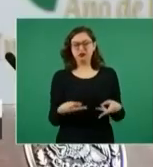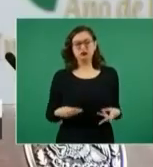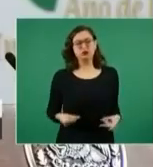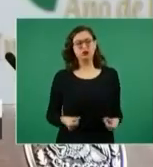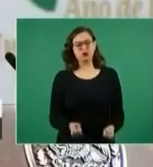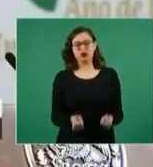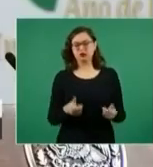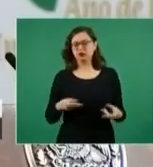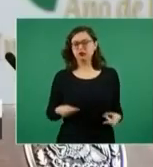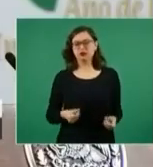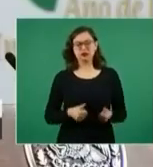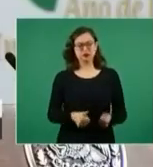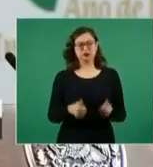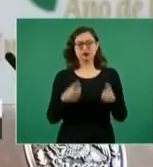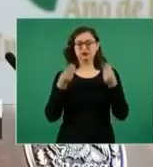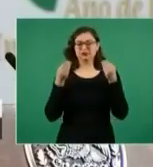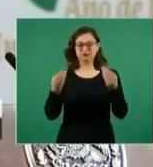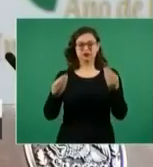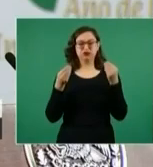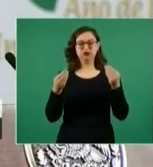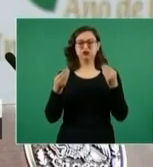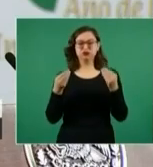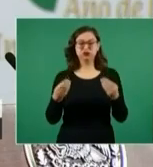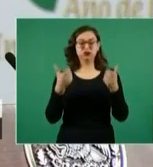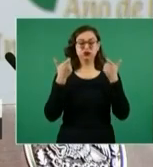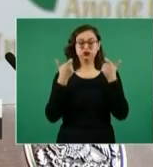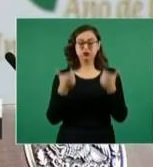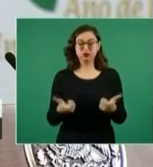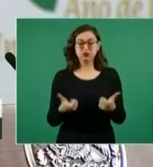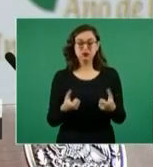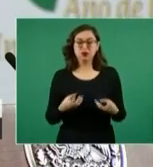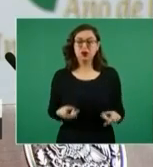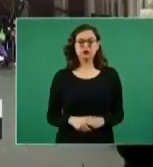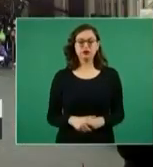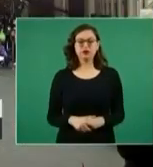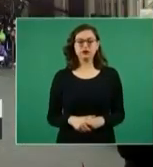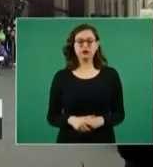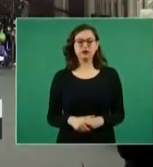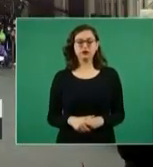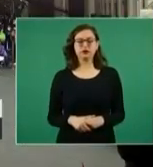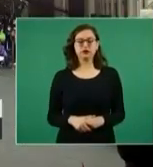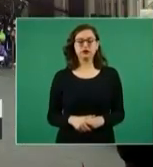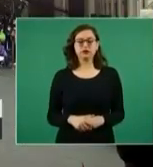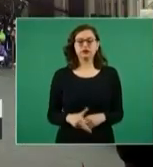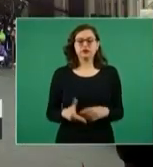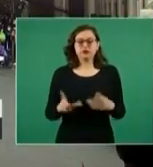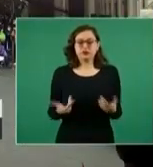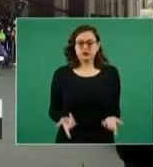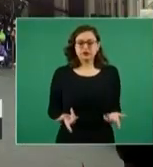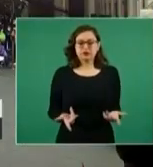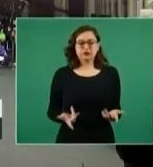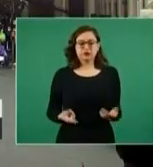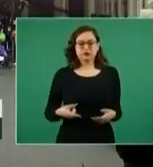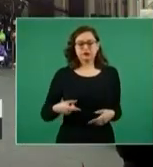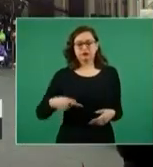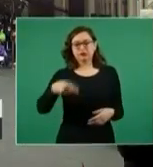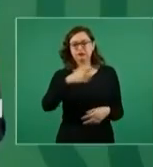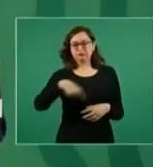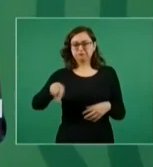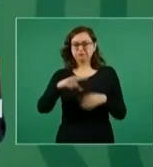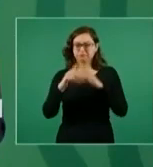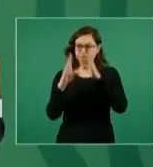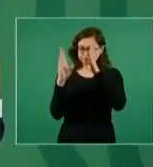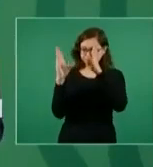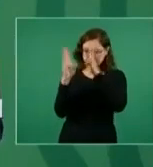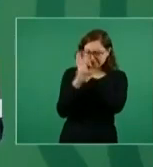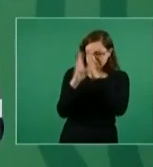gobierno autoritario vigila a sus ciudadanos, por lo que van a contribuir con las autoridades para las investigaciones correspondientes. Y es que no le ha de